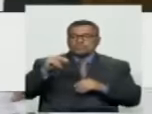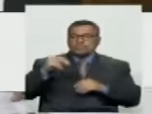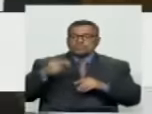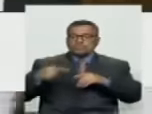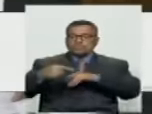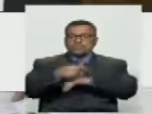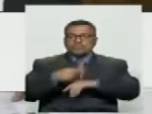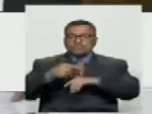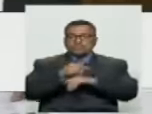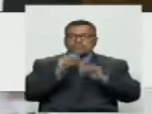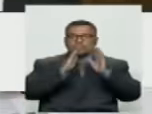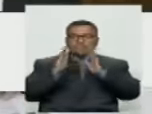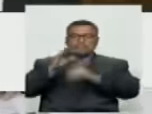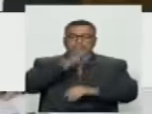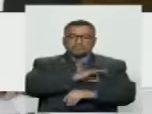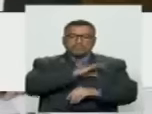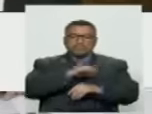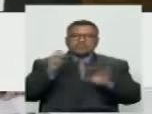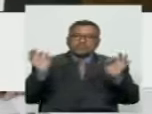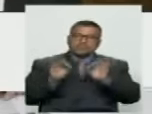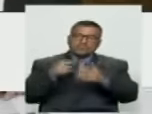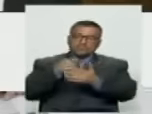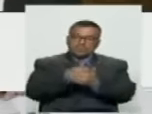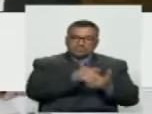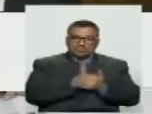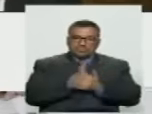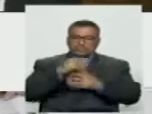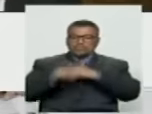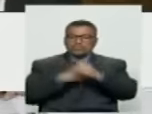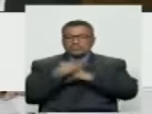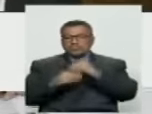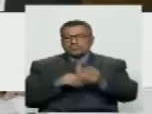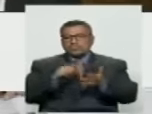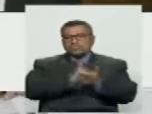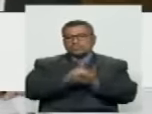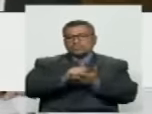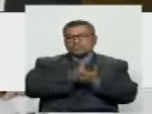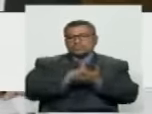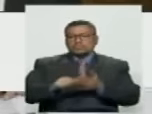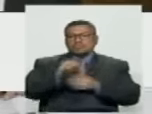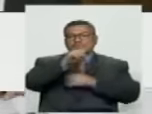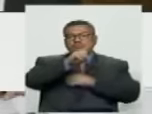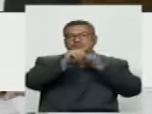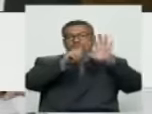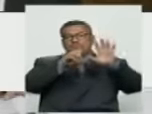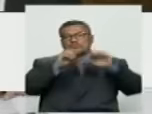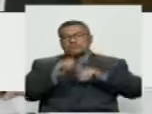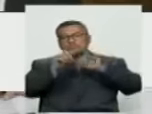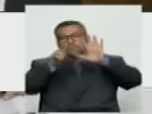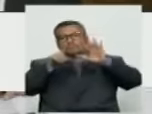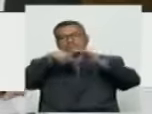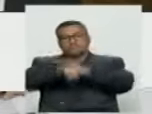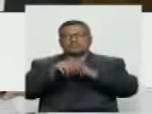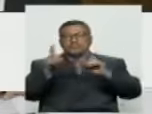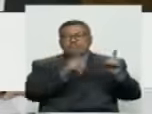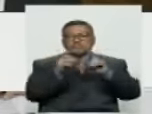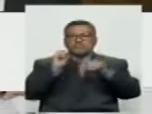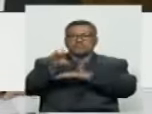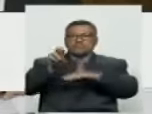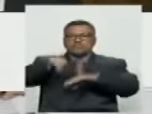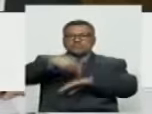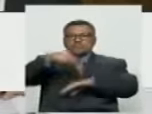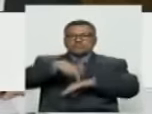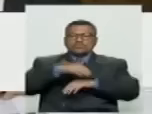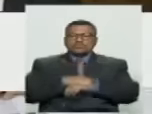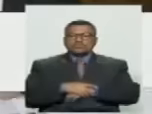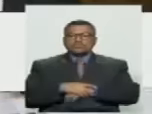gubernamentales y organizaciones sociales sin fines de lucro, de conformidad con lo establecido en el artículo 106 del Reglamento Interior y debates de la